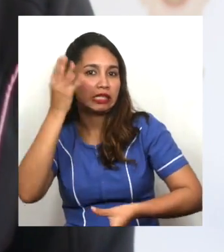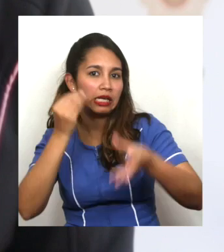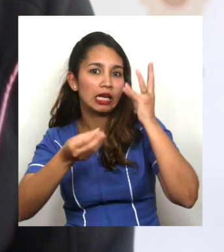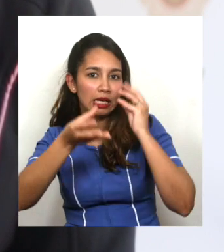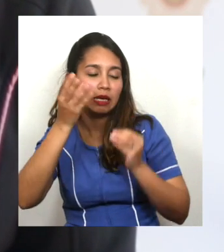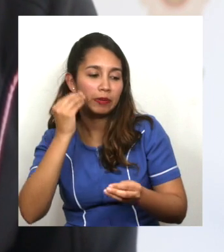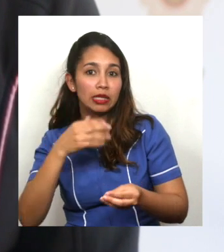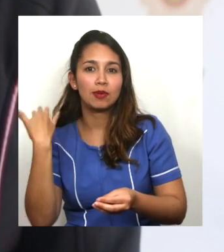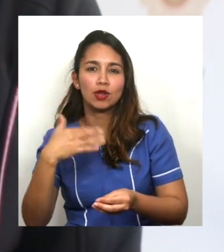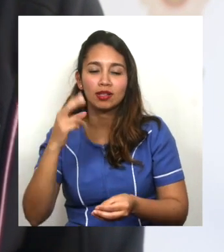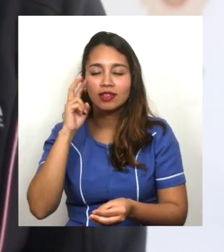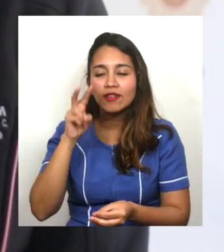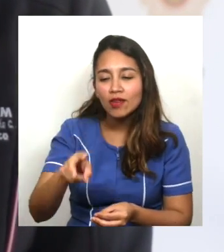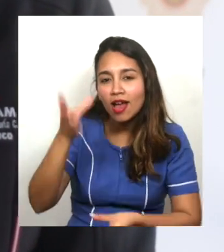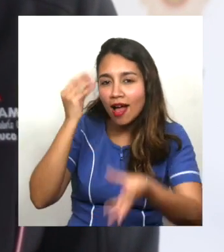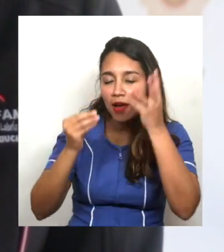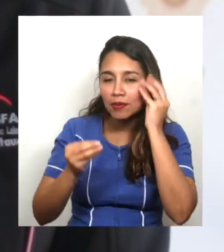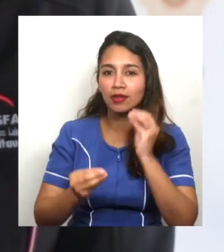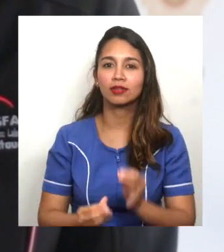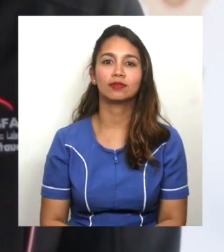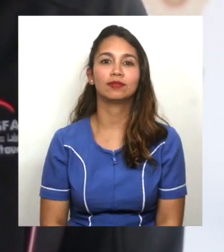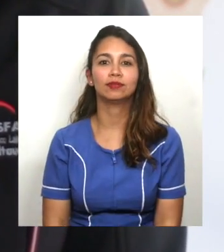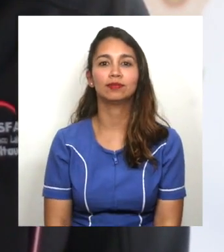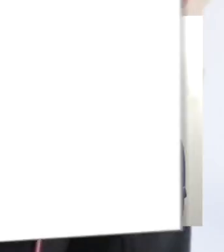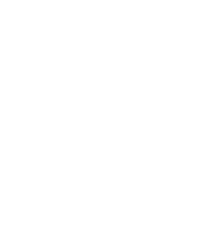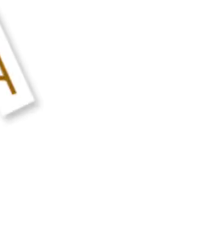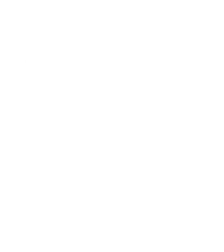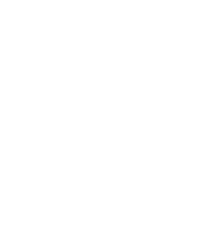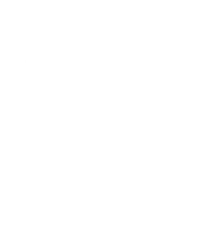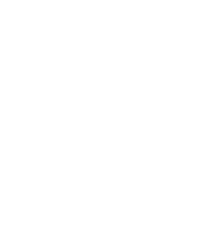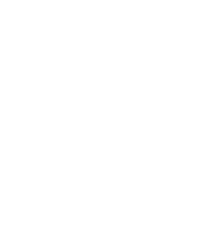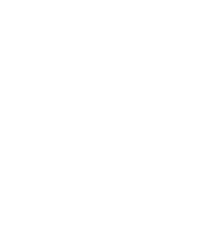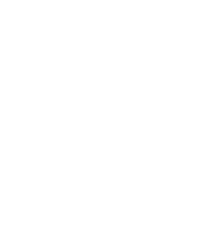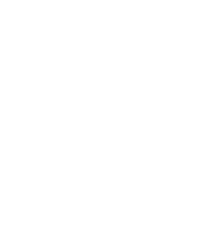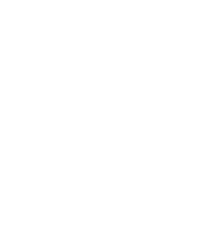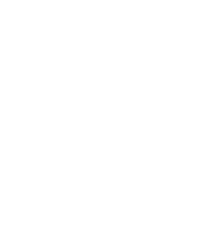y necesitamos ver amamantar a otras mujeres para aprender.